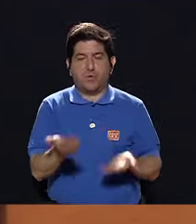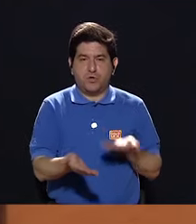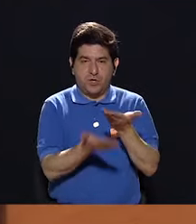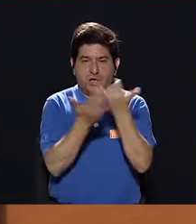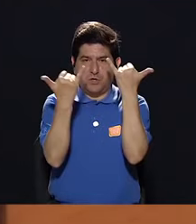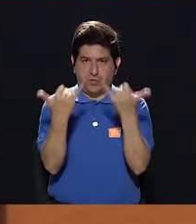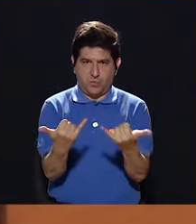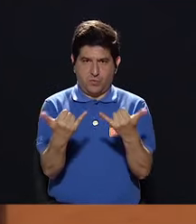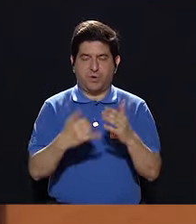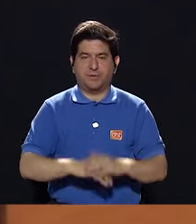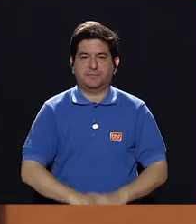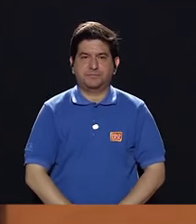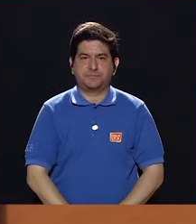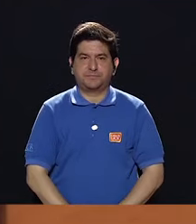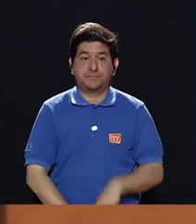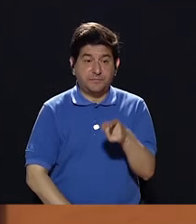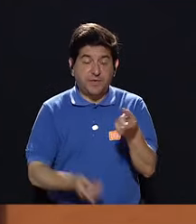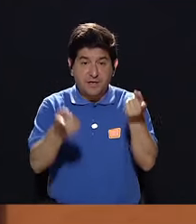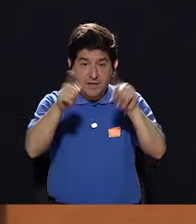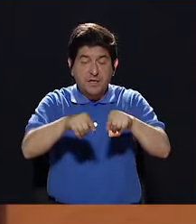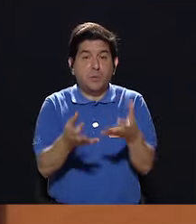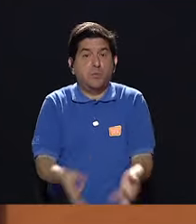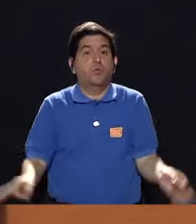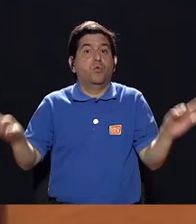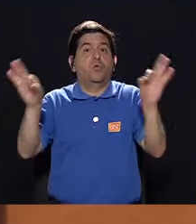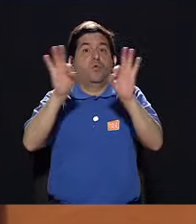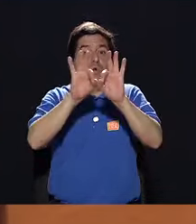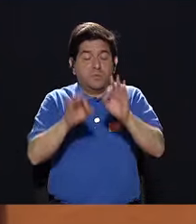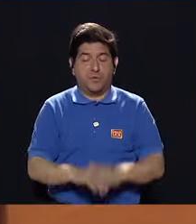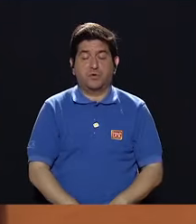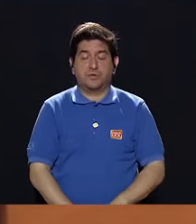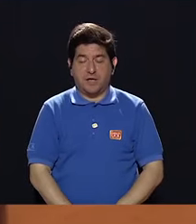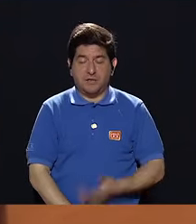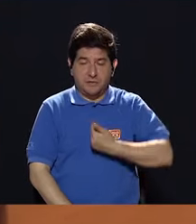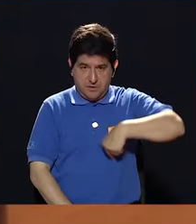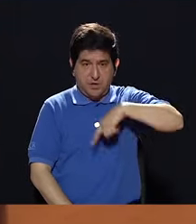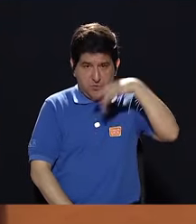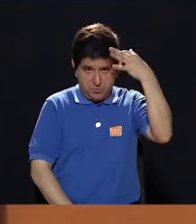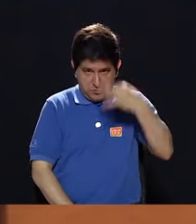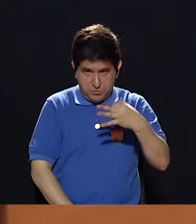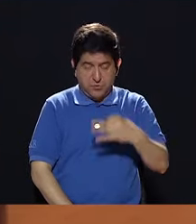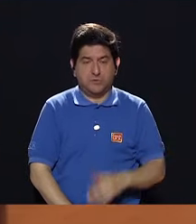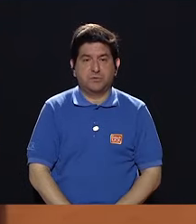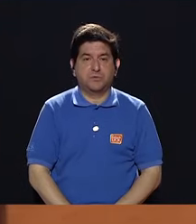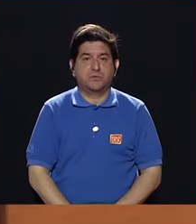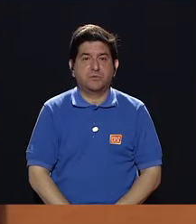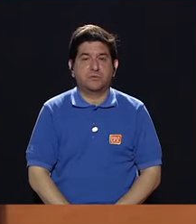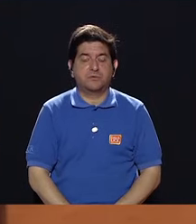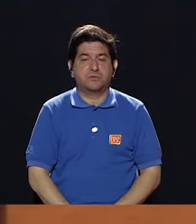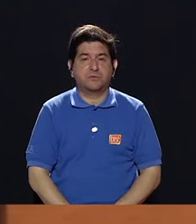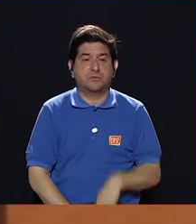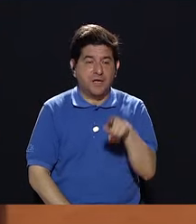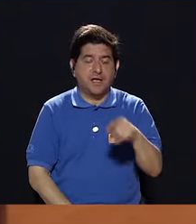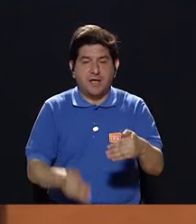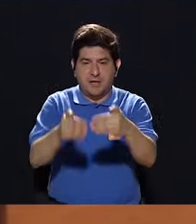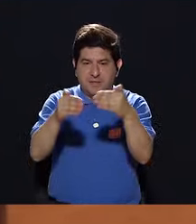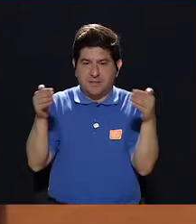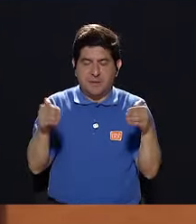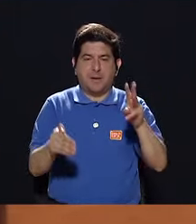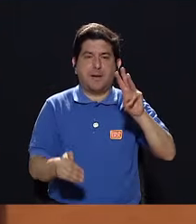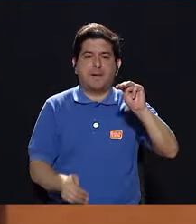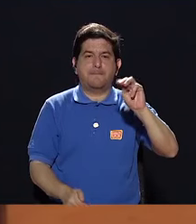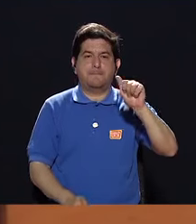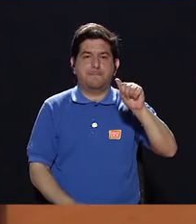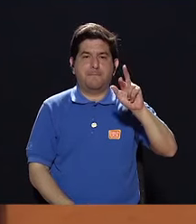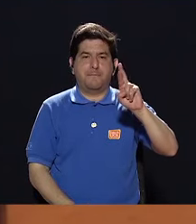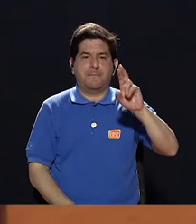que se está presentando en este momento, ¿verdad?, que es muy importante para nosotros, es la parte del embalse